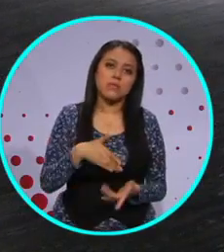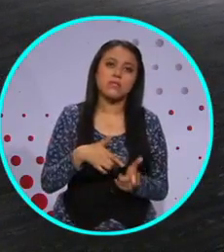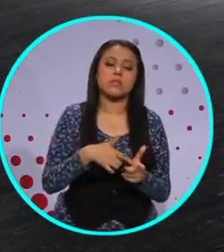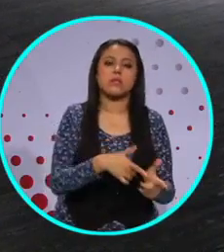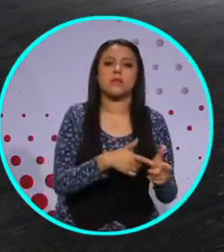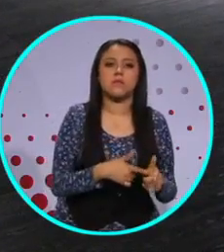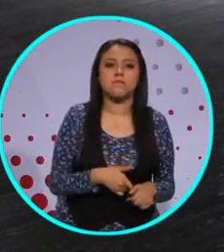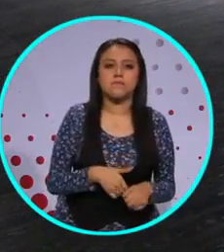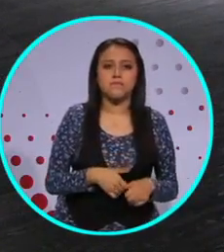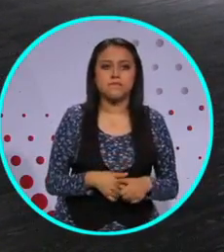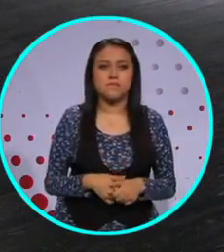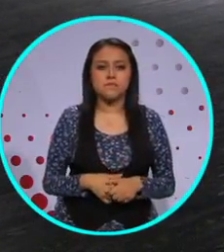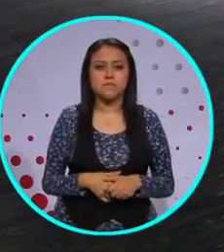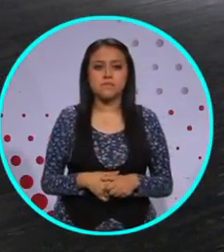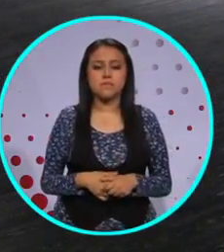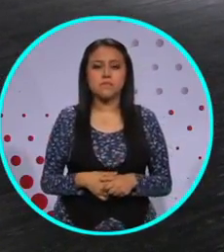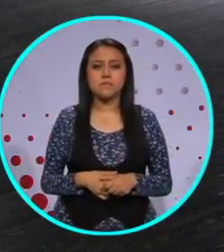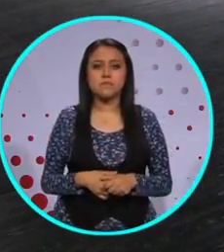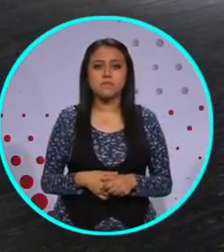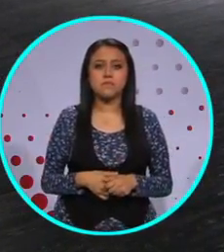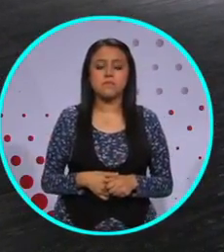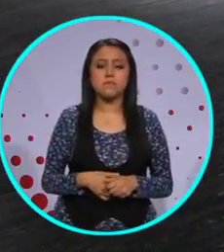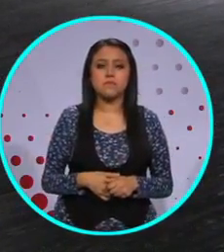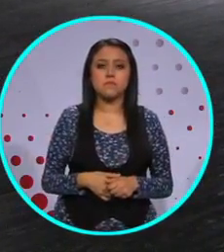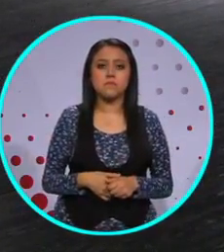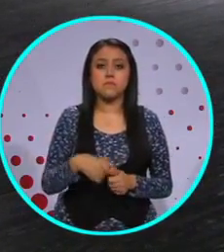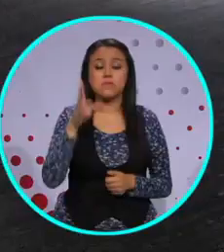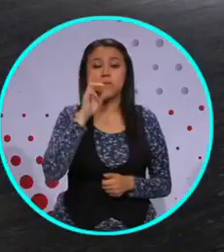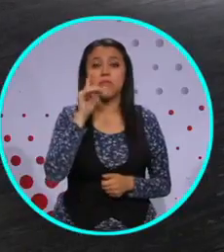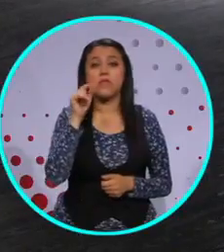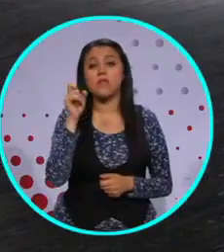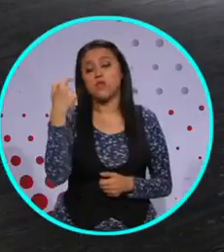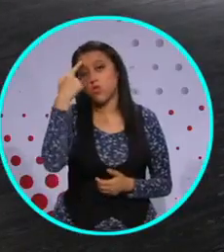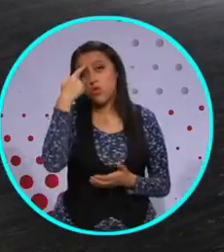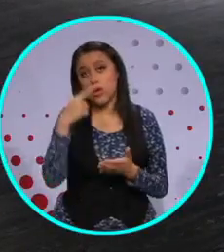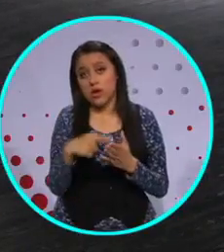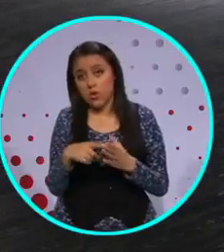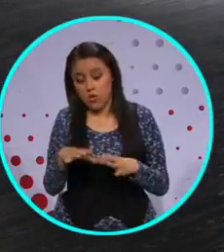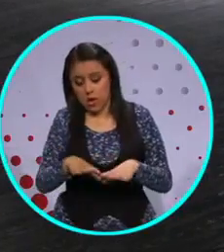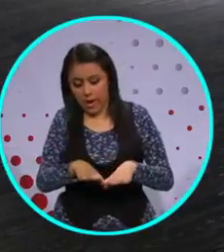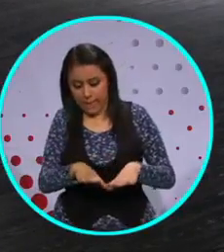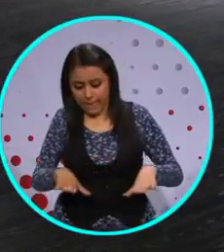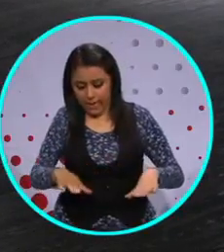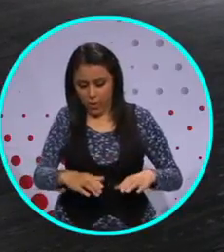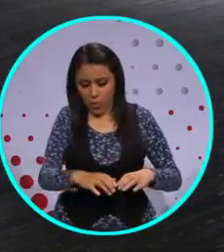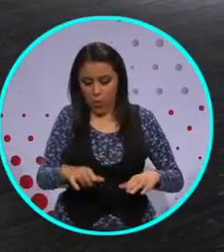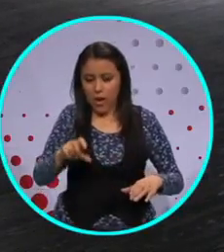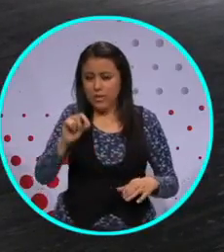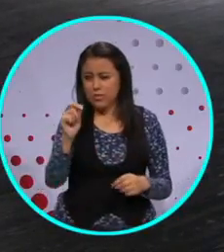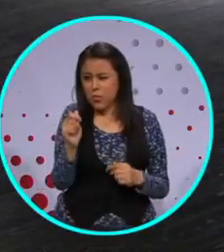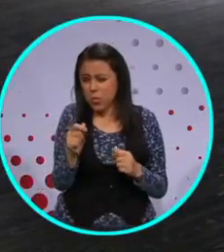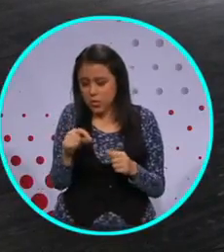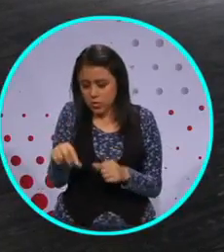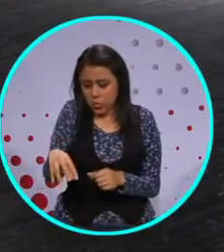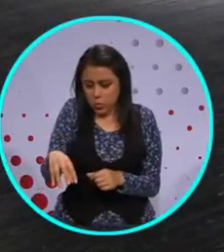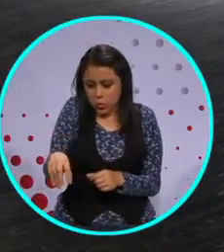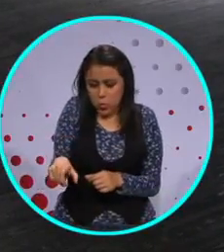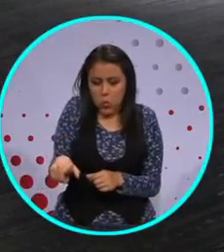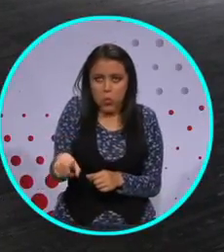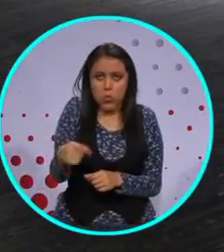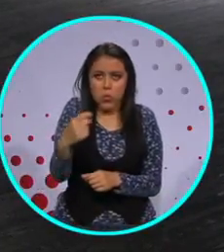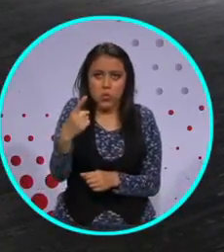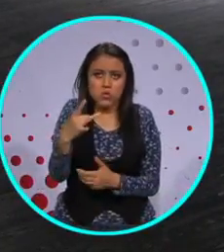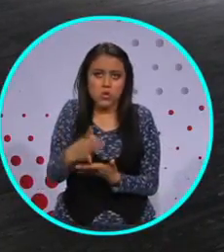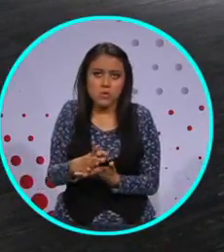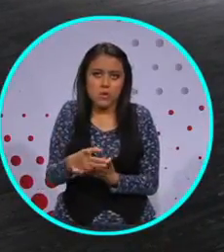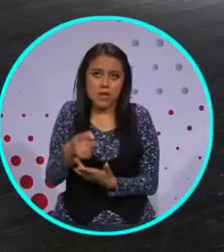yo creo que sí ahora tener algo pone la banqueta debe haber algún pequeño registra un pequeñito pequeñito dos martillazos